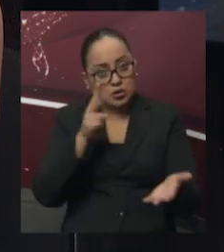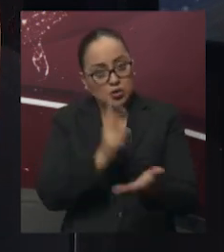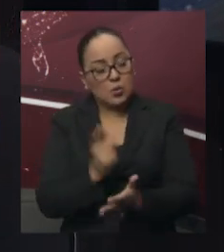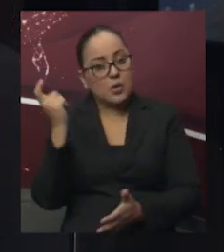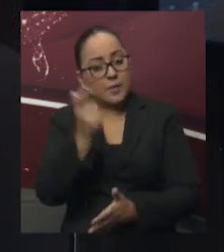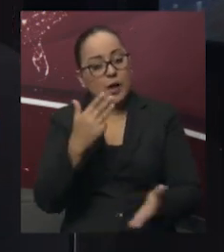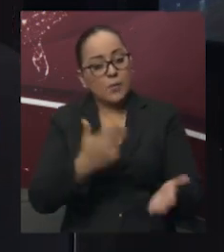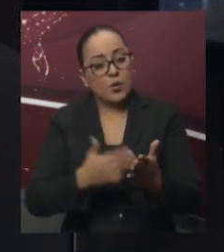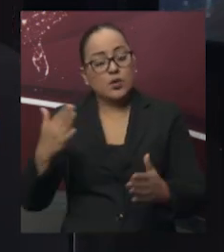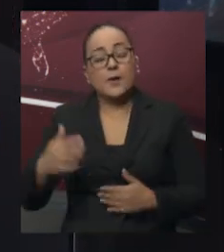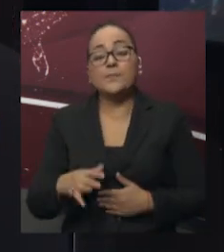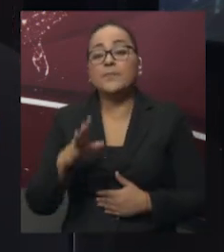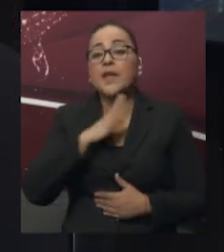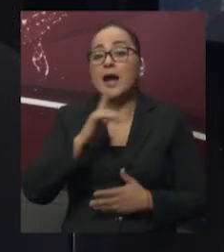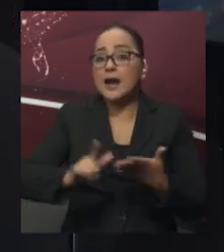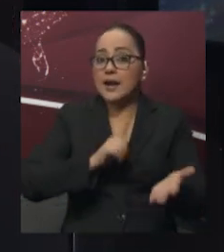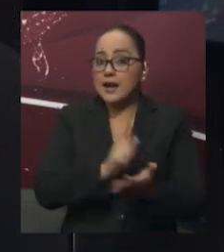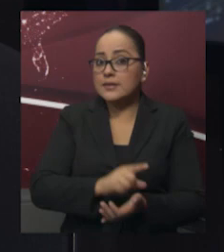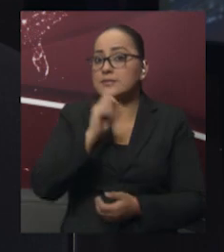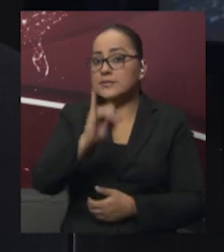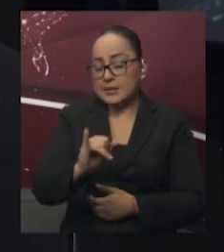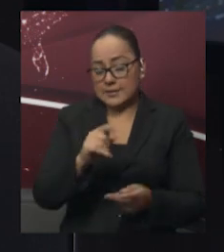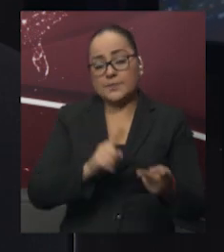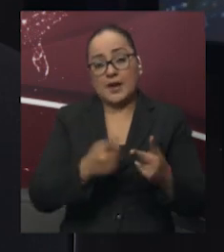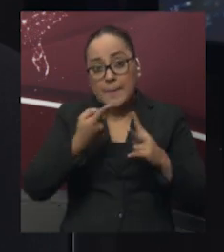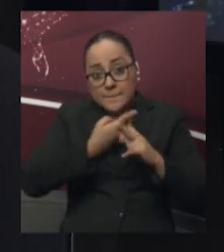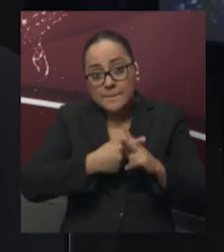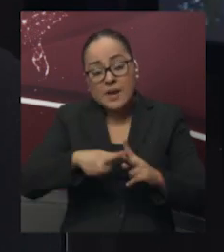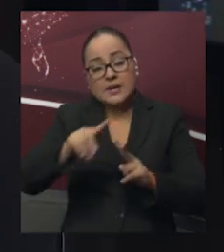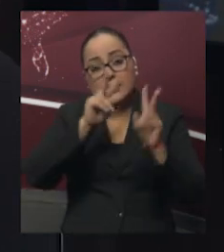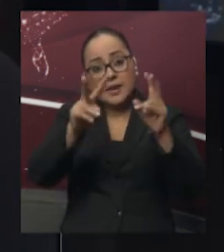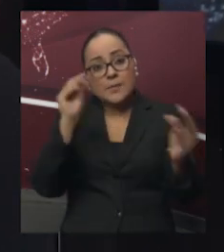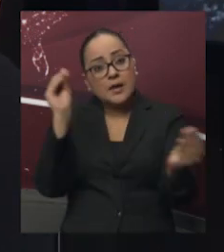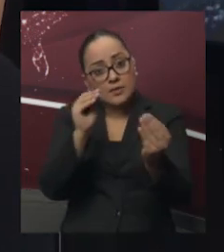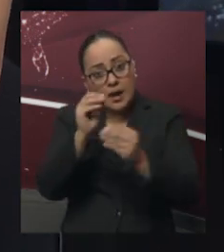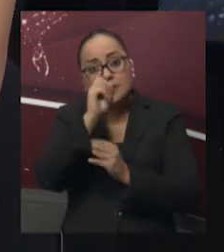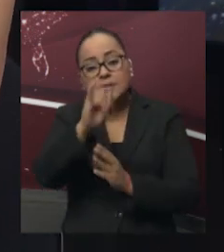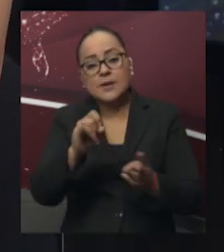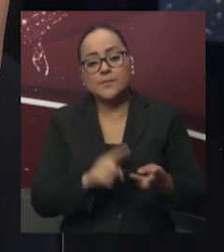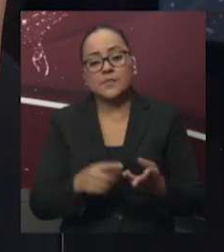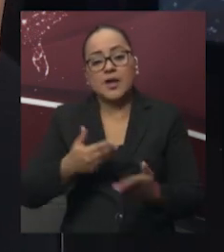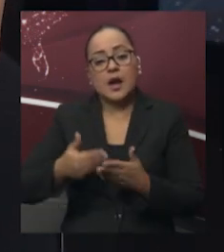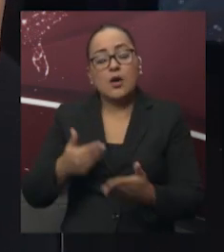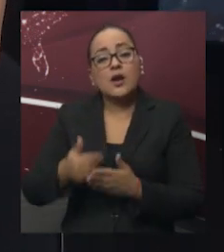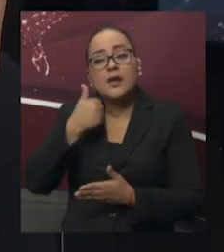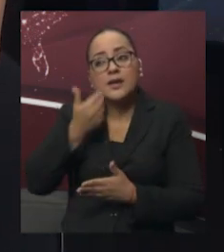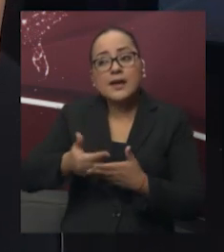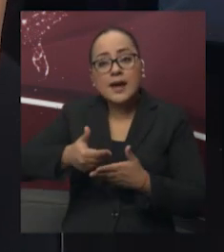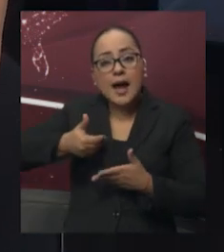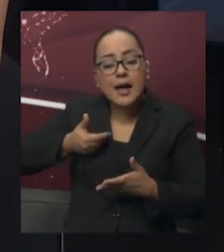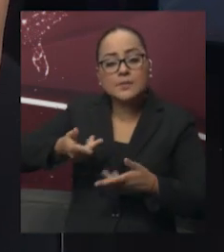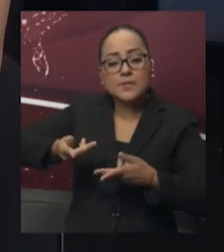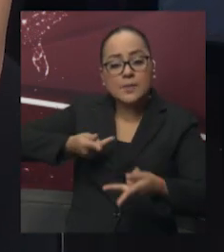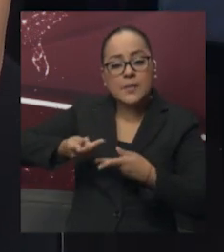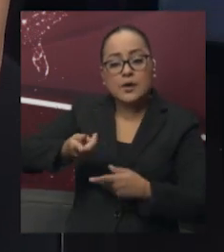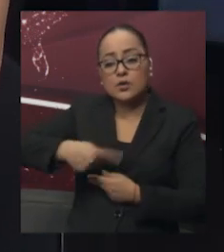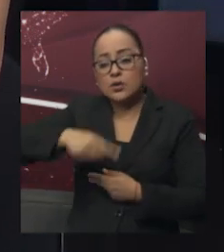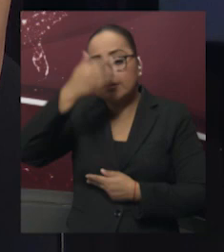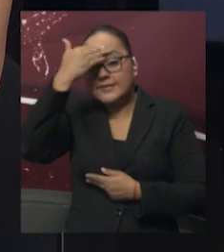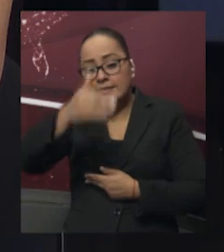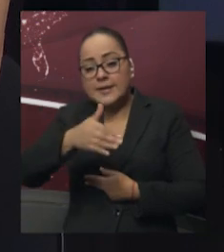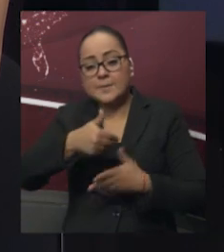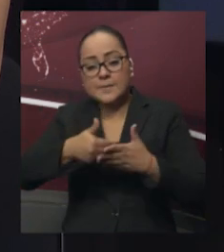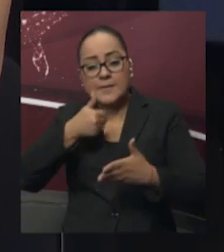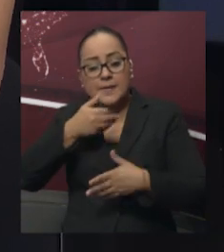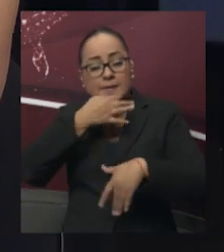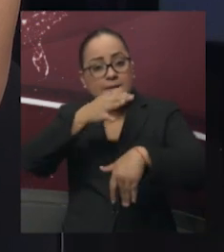sí, se empieza a discutir el tema, sí, pero ¿a dónde queremos apostar? A la prevención, a que estemos sobre todo, insisto, con